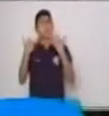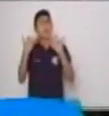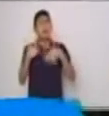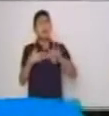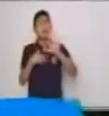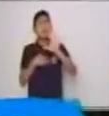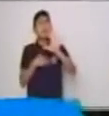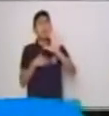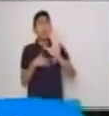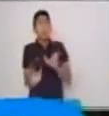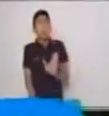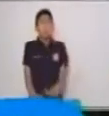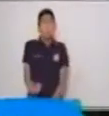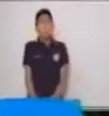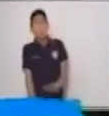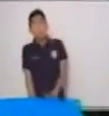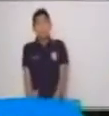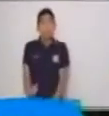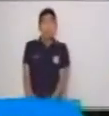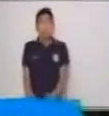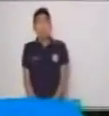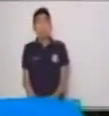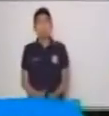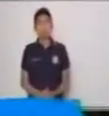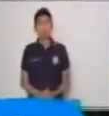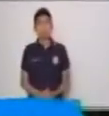5 patos.